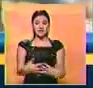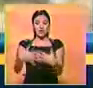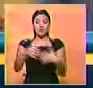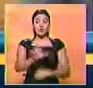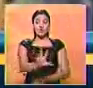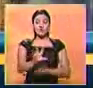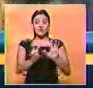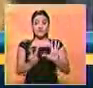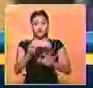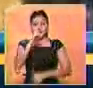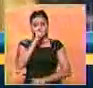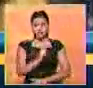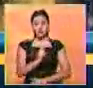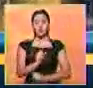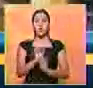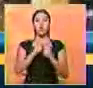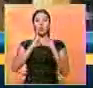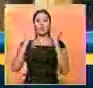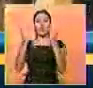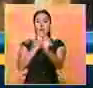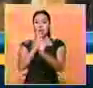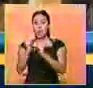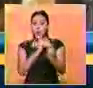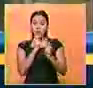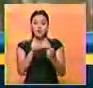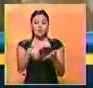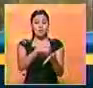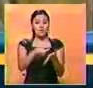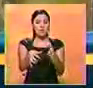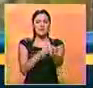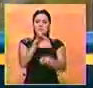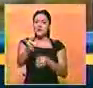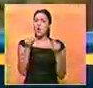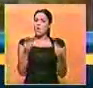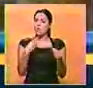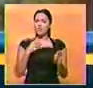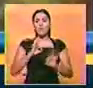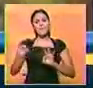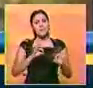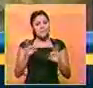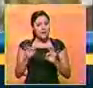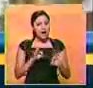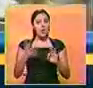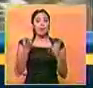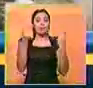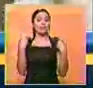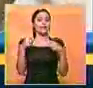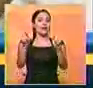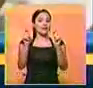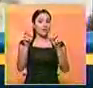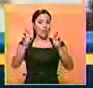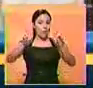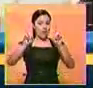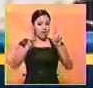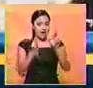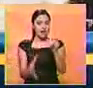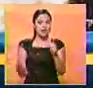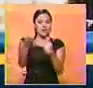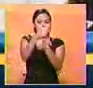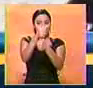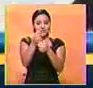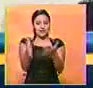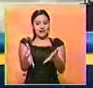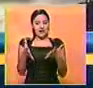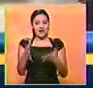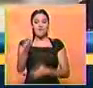de edad. Ofrecerá una rueda de prensa en la ciudad de Nueva York, donde develará cómo será su preparación para intentar conseguir su octavo título en el Tour